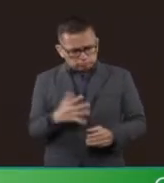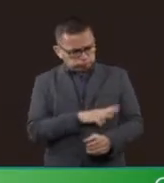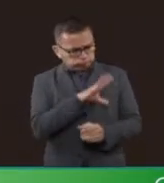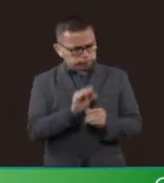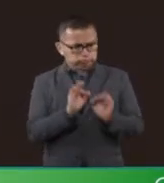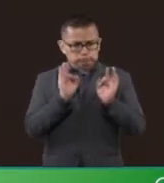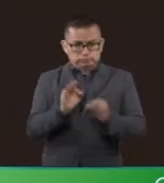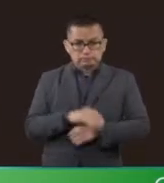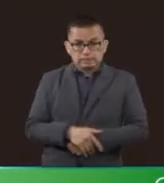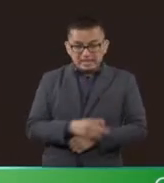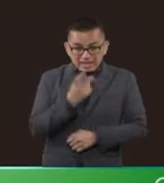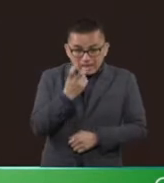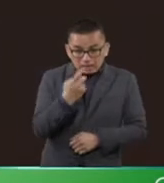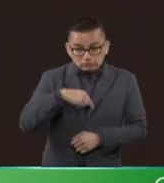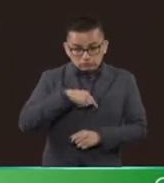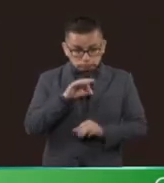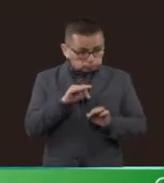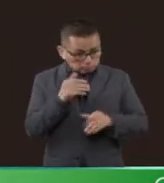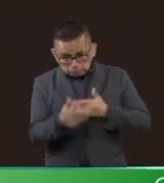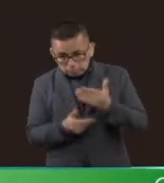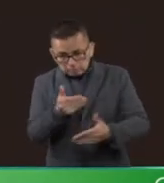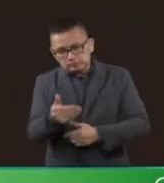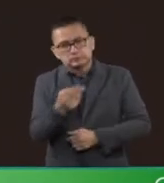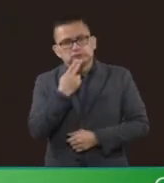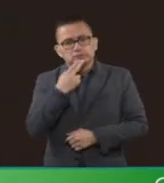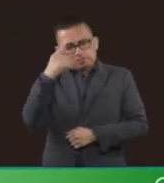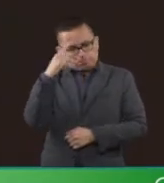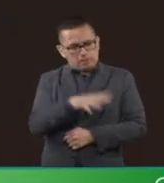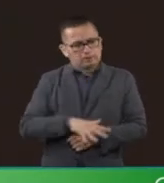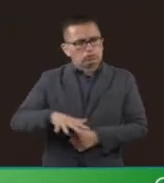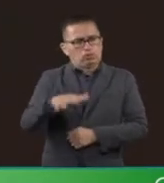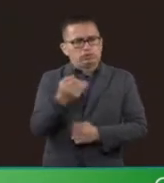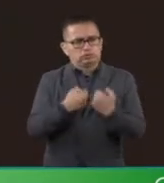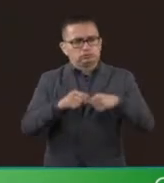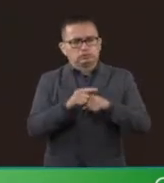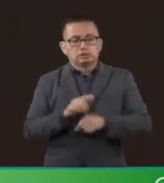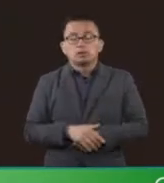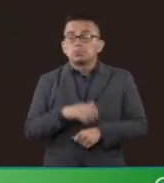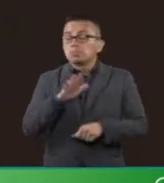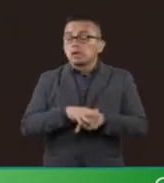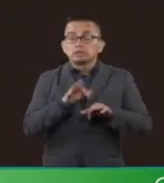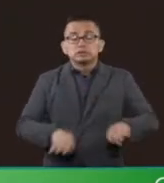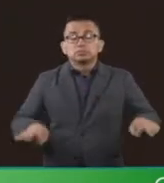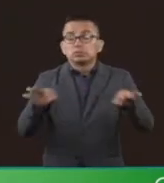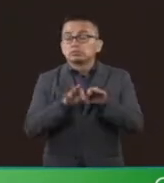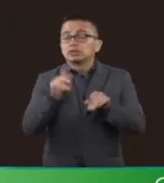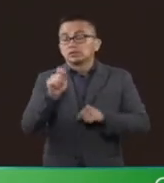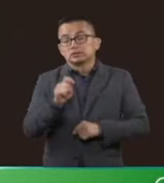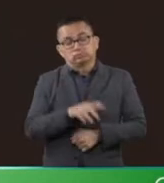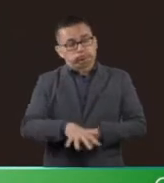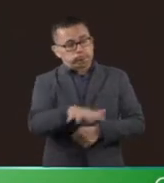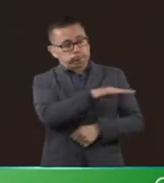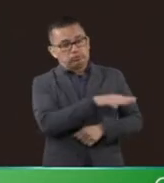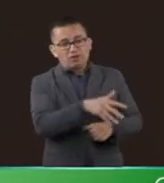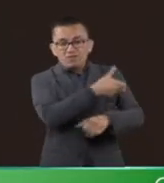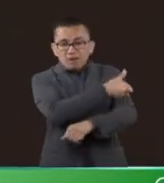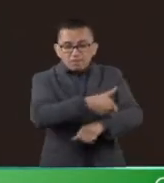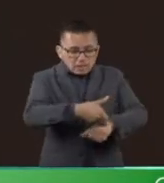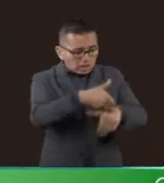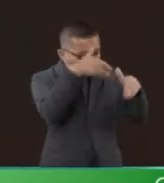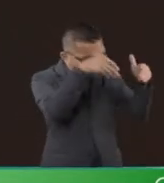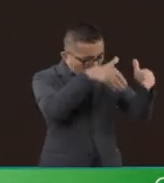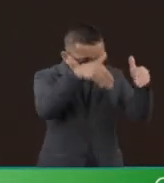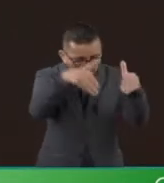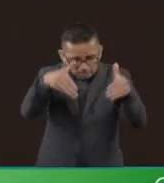vamos a tener una sociedad mejor. Insisto, poniendo al centro a las familias por el bien de nuestros niños y nuestras niñas.